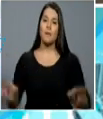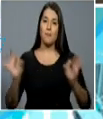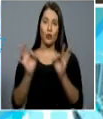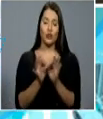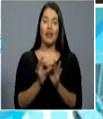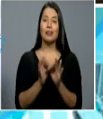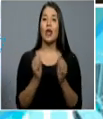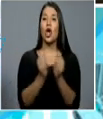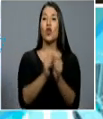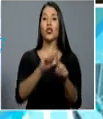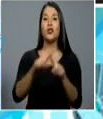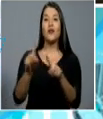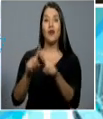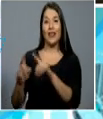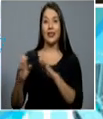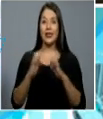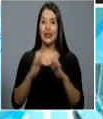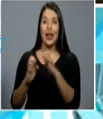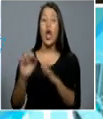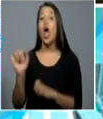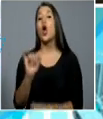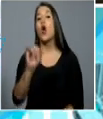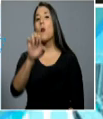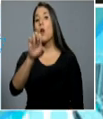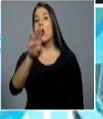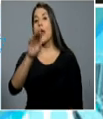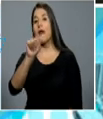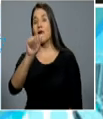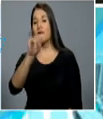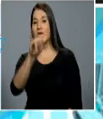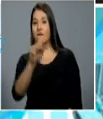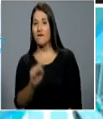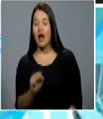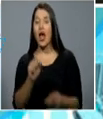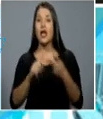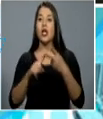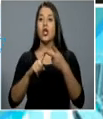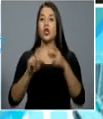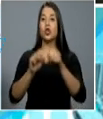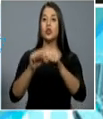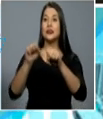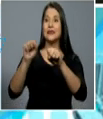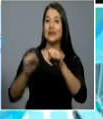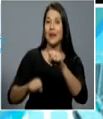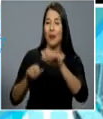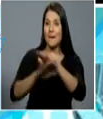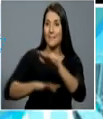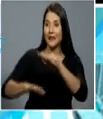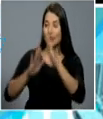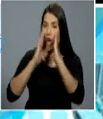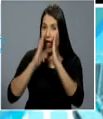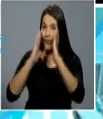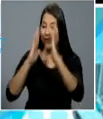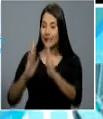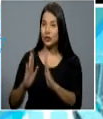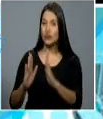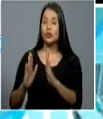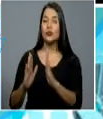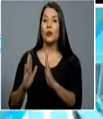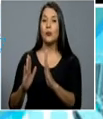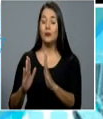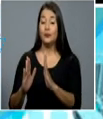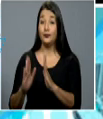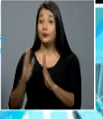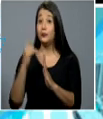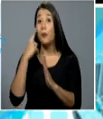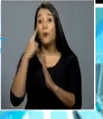diferentes estrategias como los EVAIS, los equipos básicos de atención integral de salud primaria, que durante muchísimos años